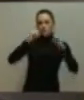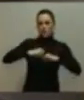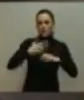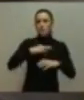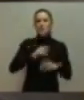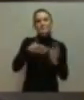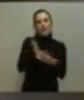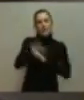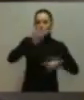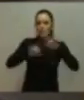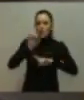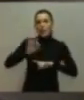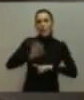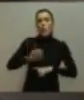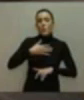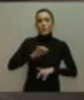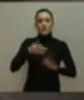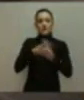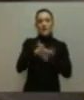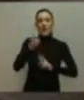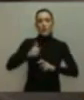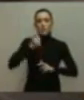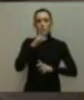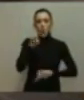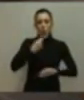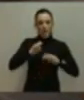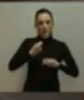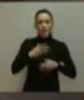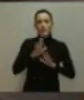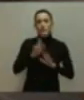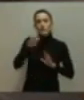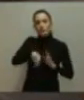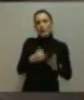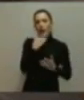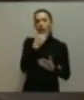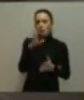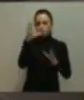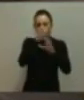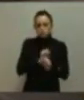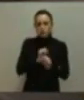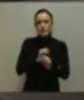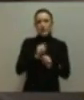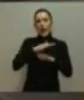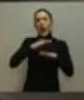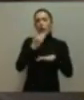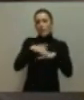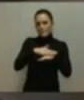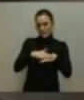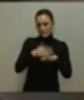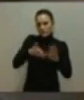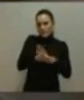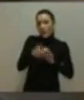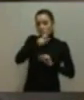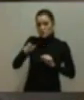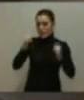como una oportunidad de negocio. Y ocultan una cuestión que para mí es fundamental, que es que las personas mayores han sido,